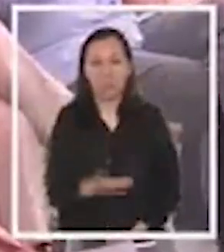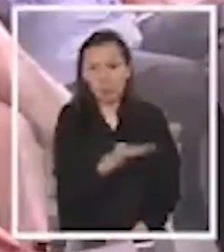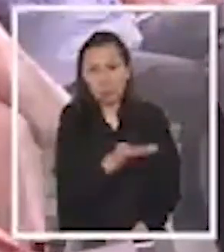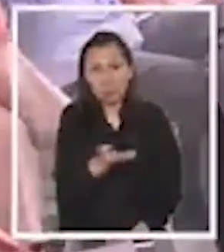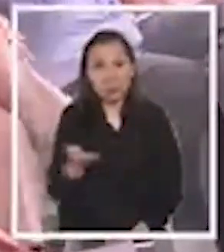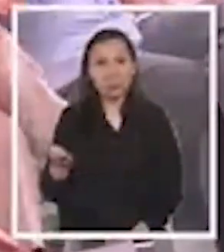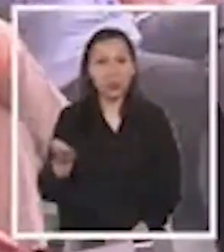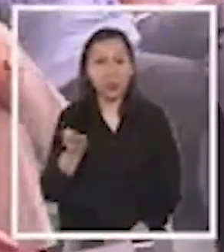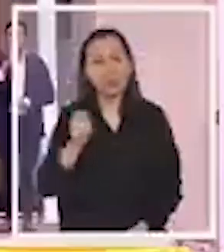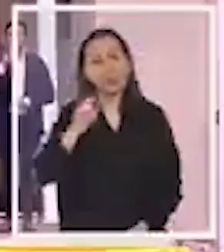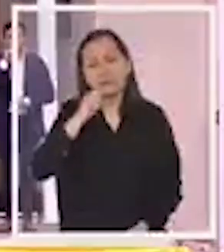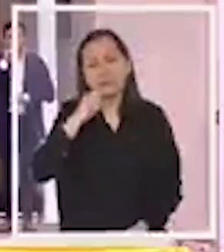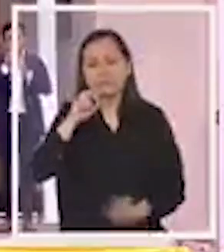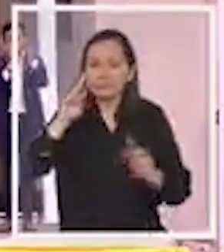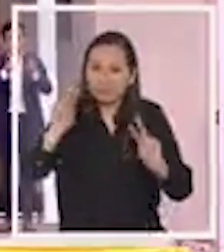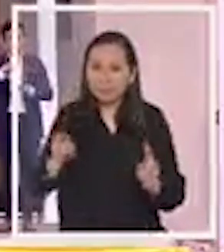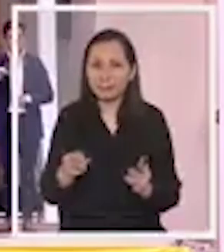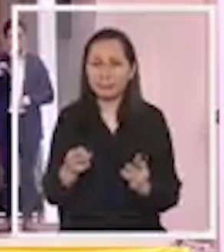Ustedes son